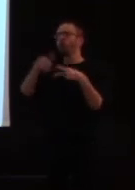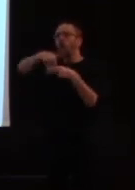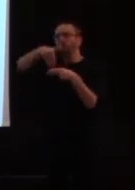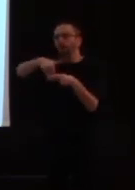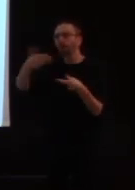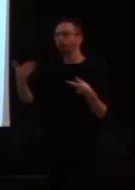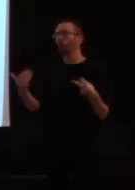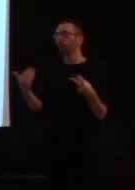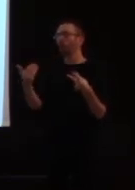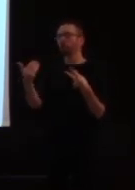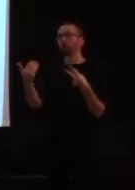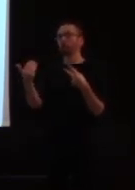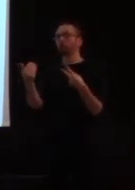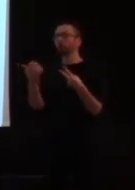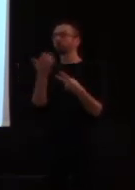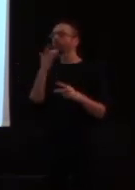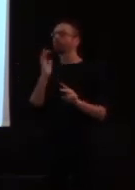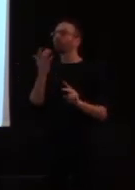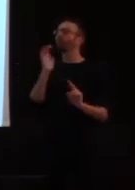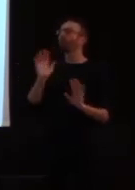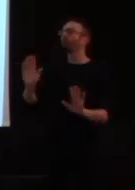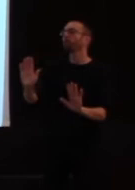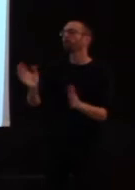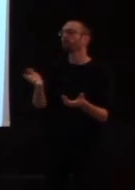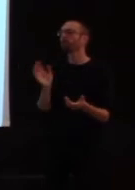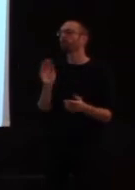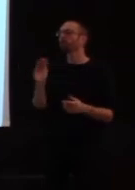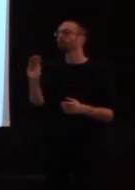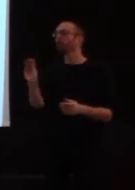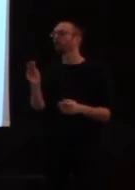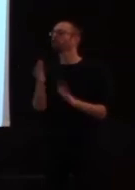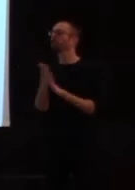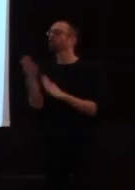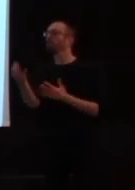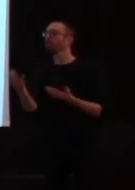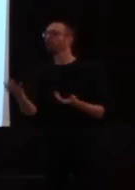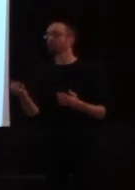contenidos que si paráramos bien quieto. ¿Qué quiere decir eso?